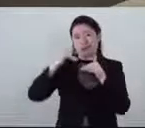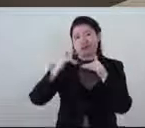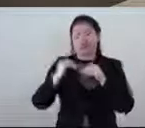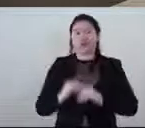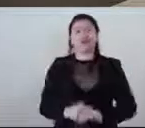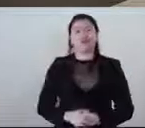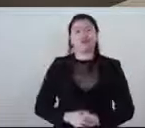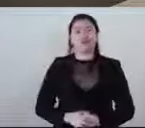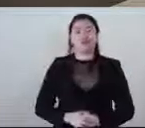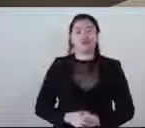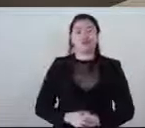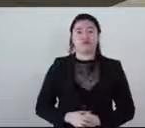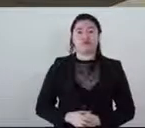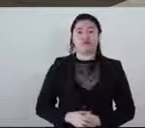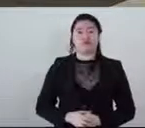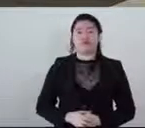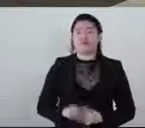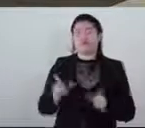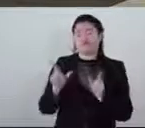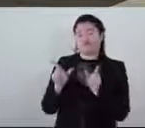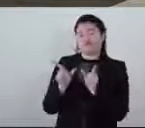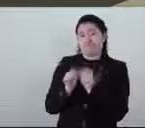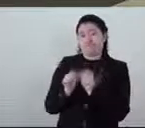Y es cuánto.